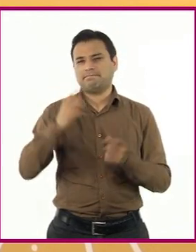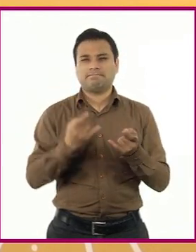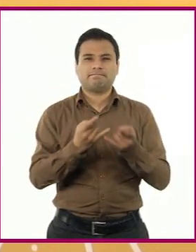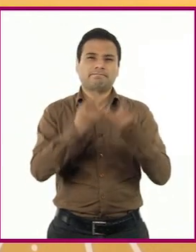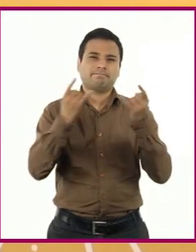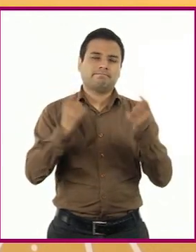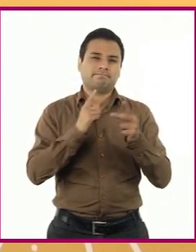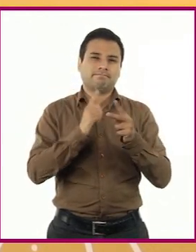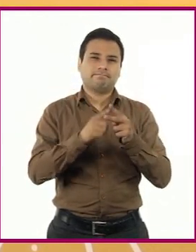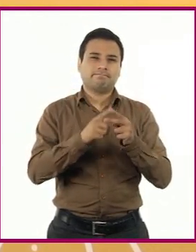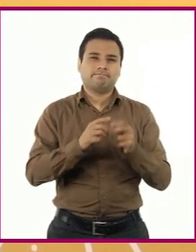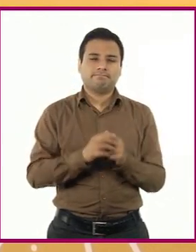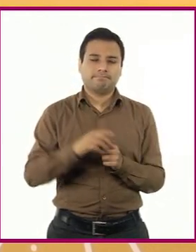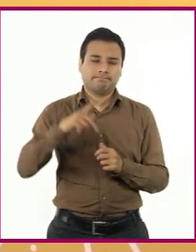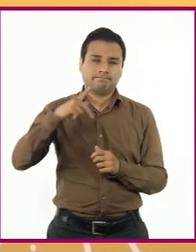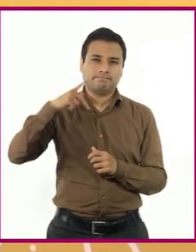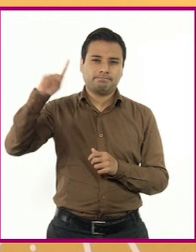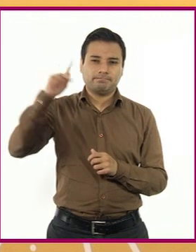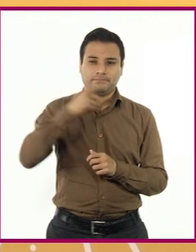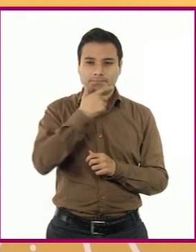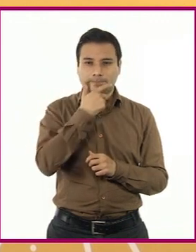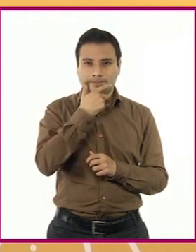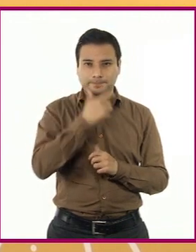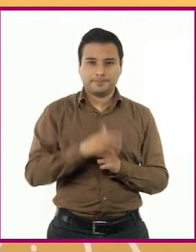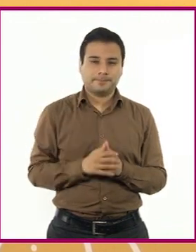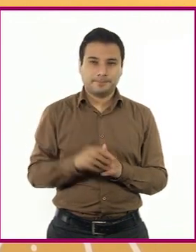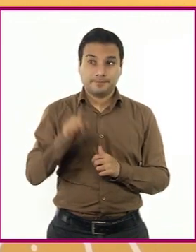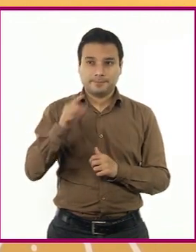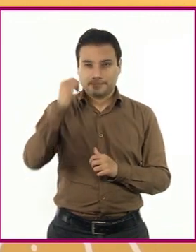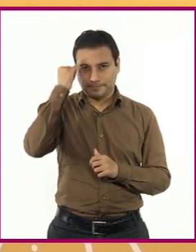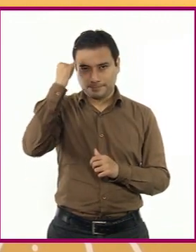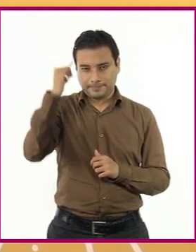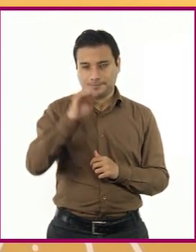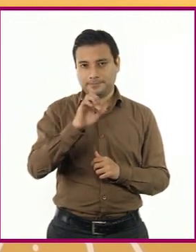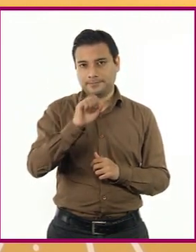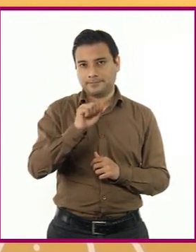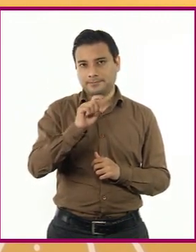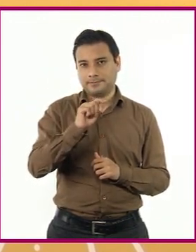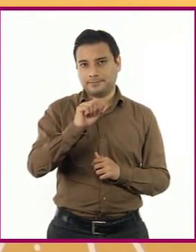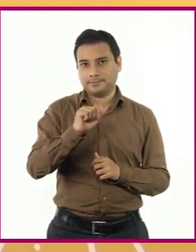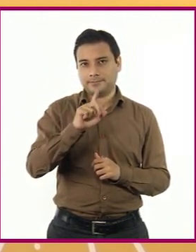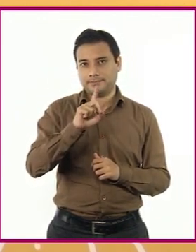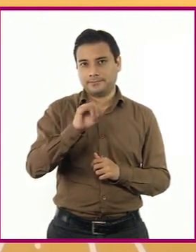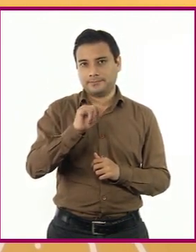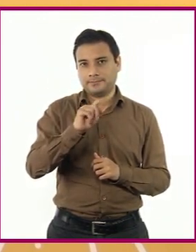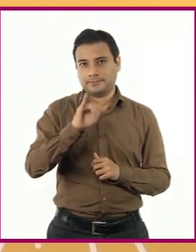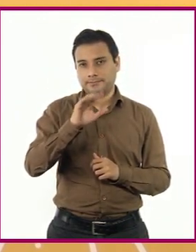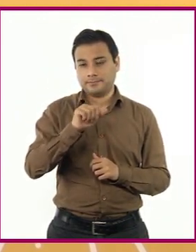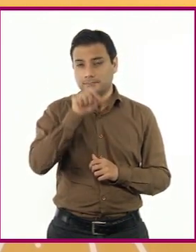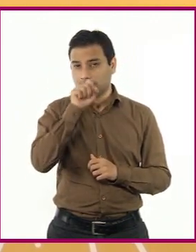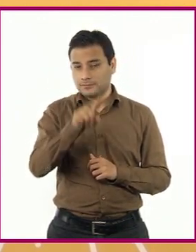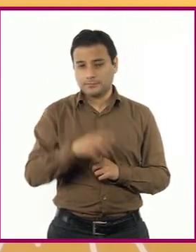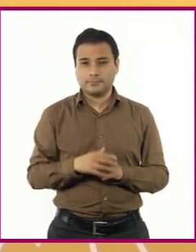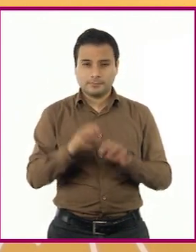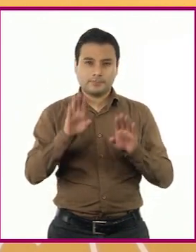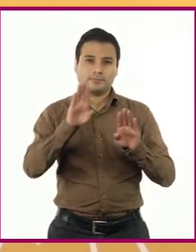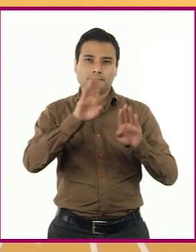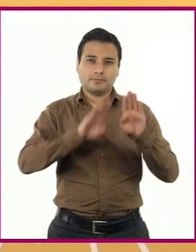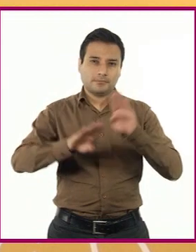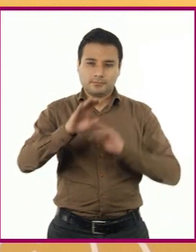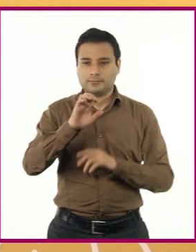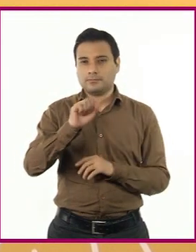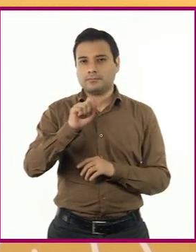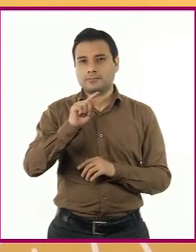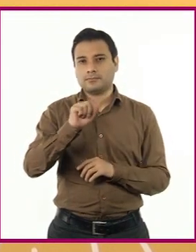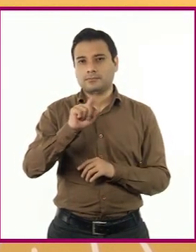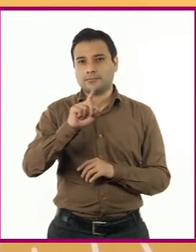británico, quien estableció la disciplina de la estadística matemática. También fue el fundador de la bioestadística, que es